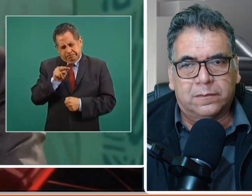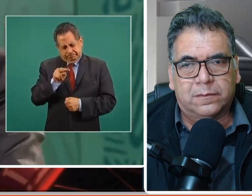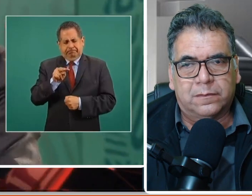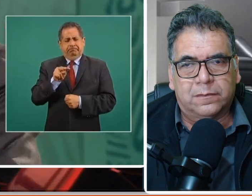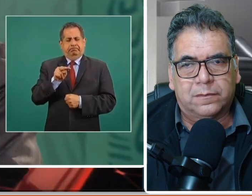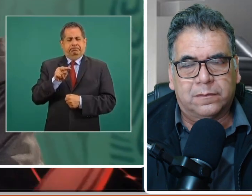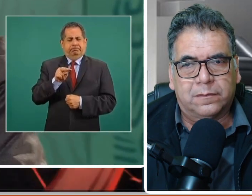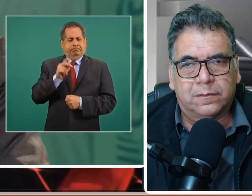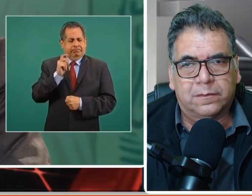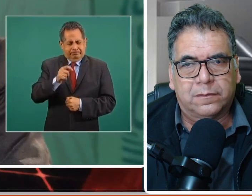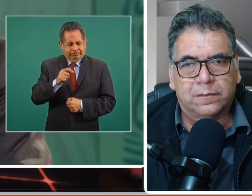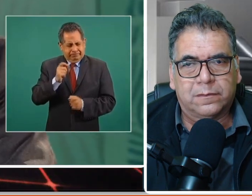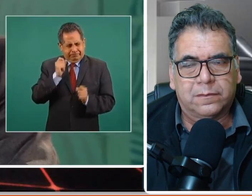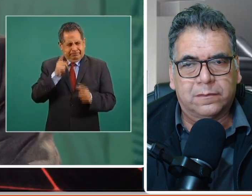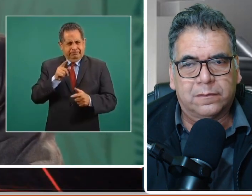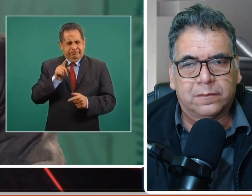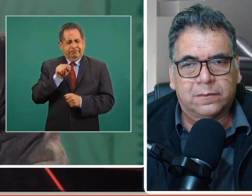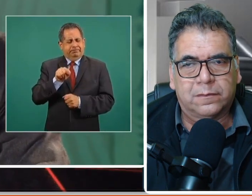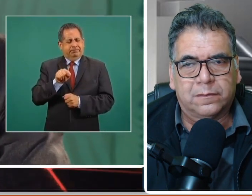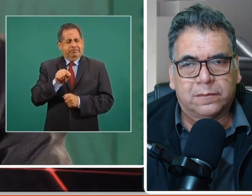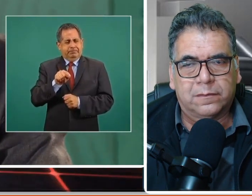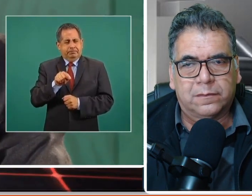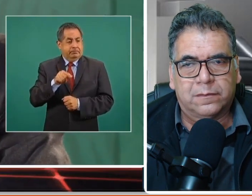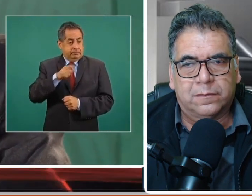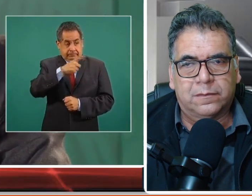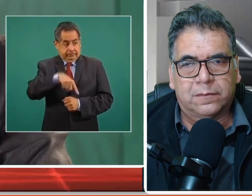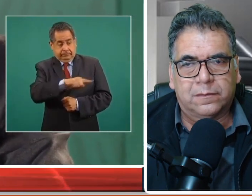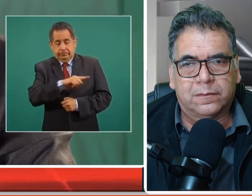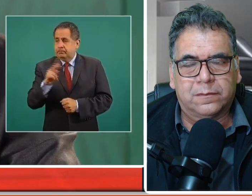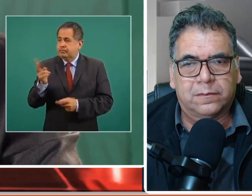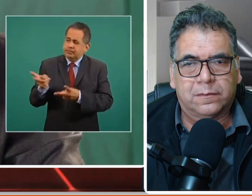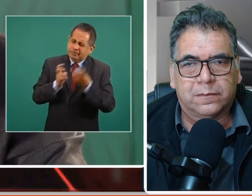no solo saquearon,